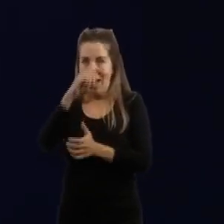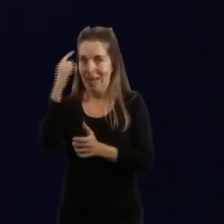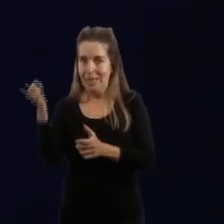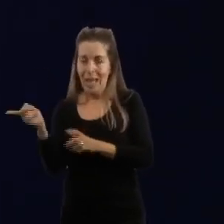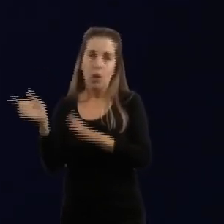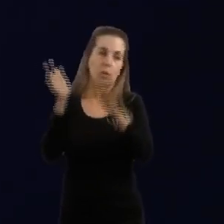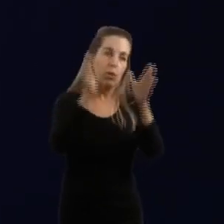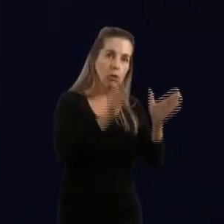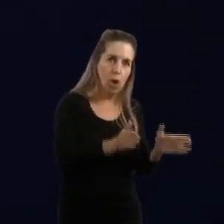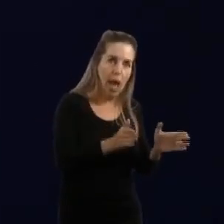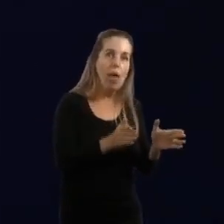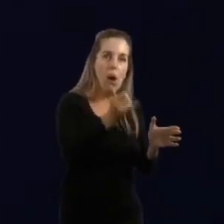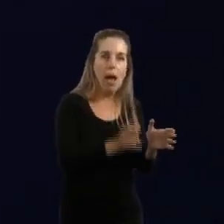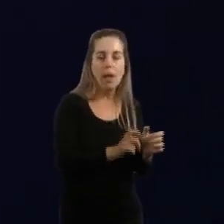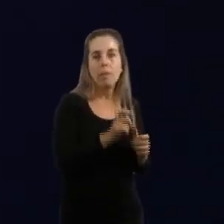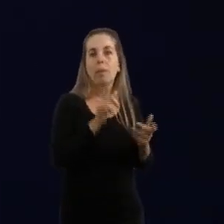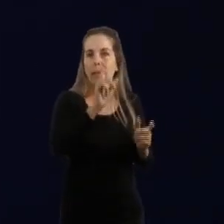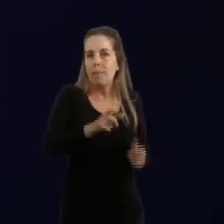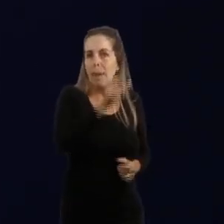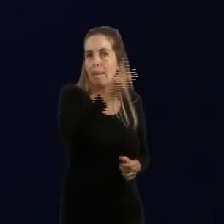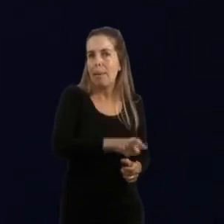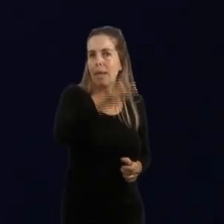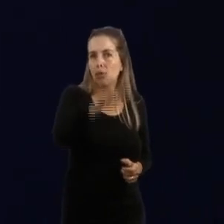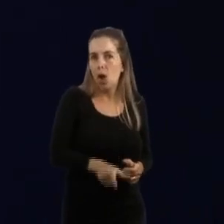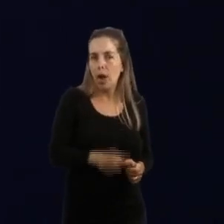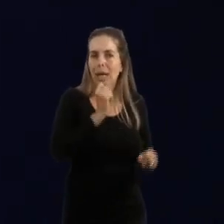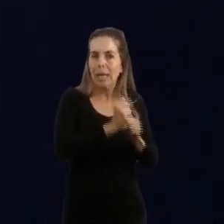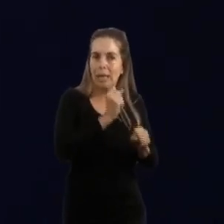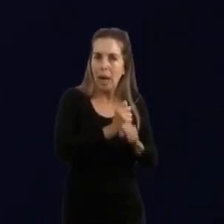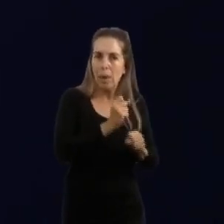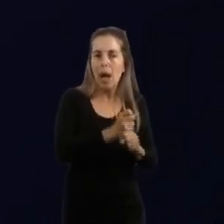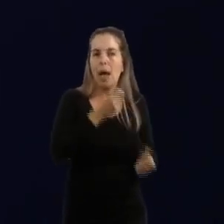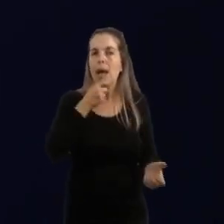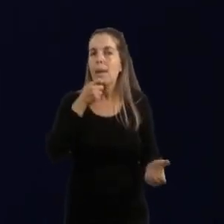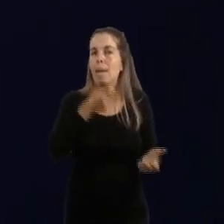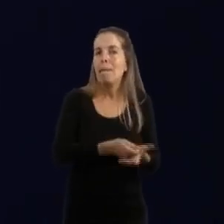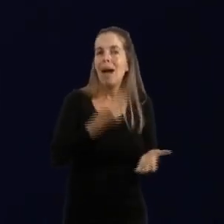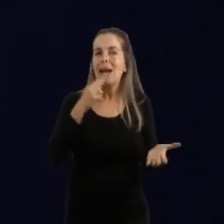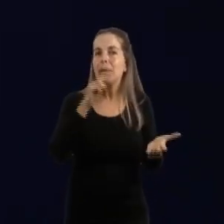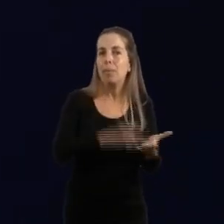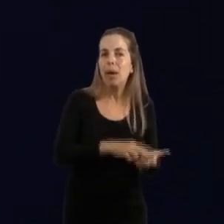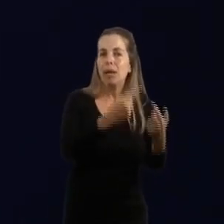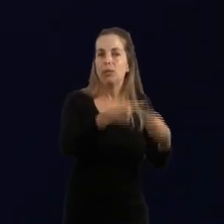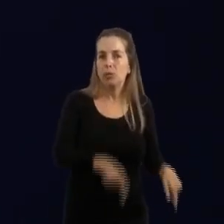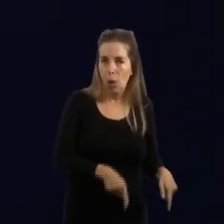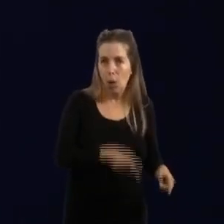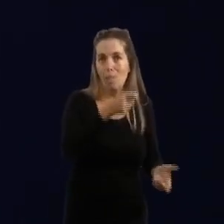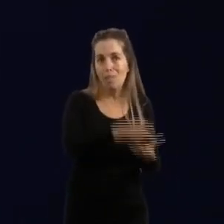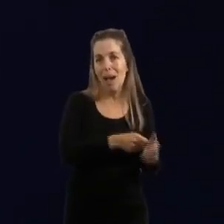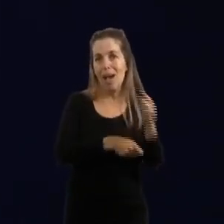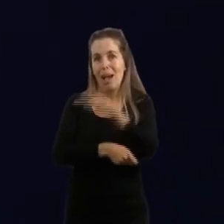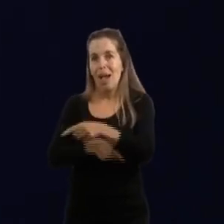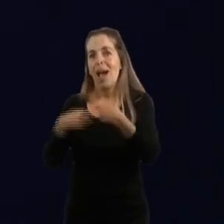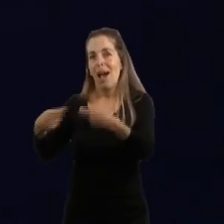otro lado tenés un contribuyente que lo sostiene. No hay cuestiones gratuitas. Yo entiendo la posición